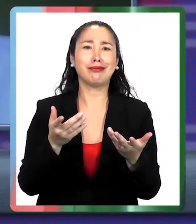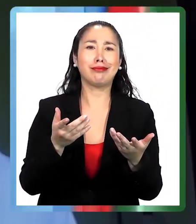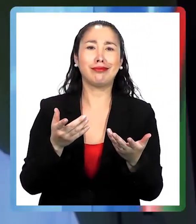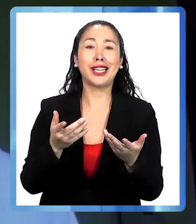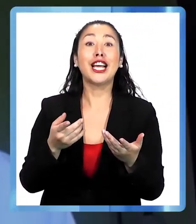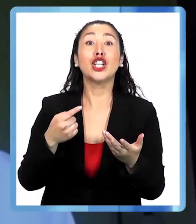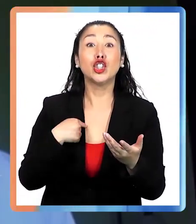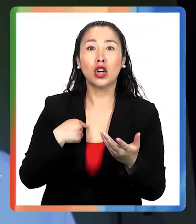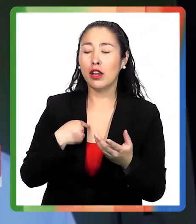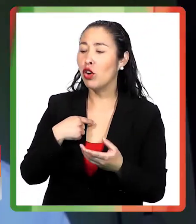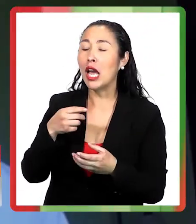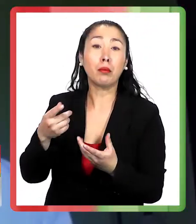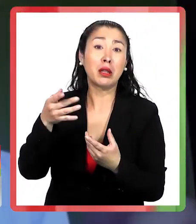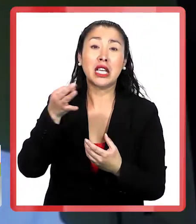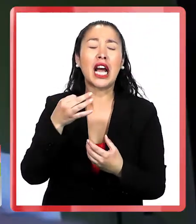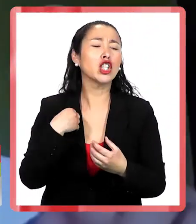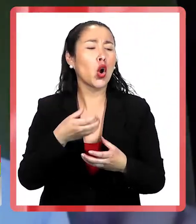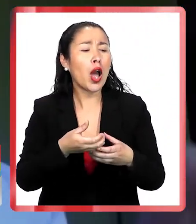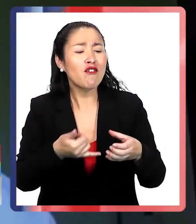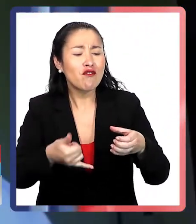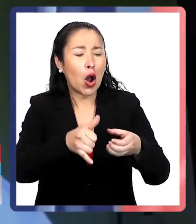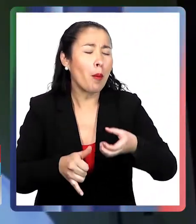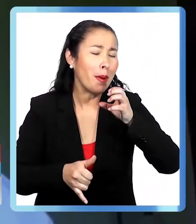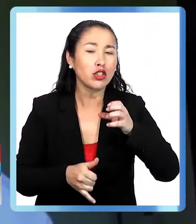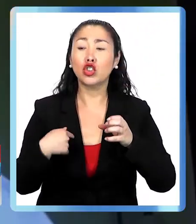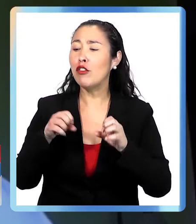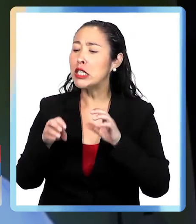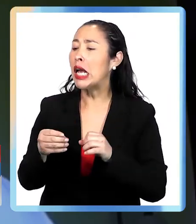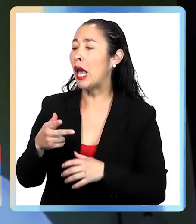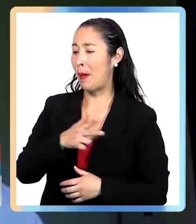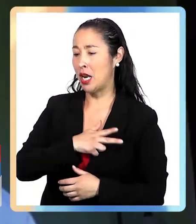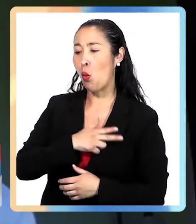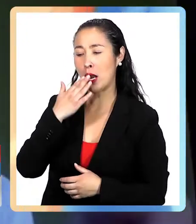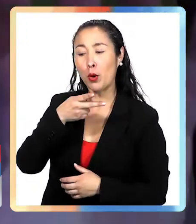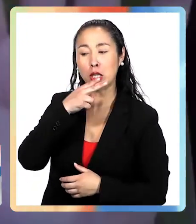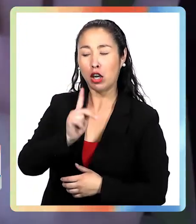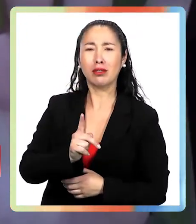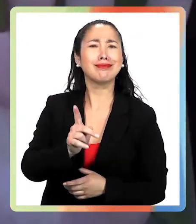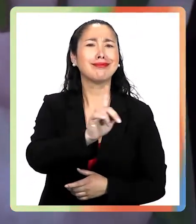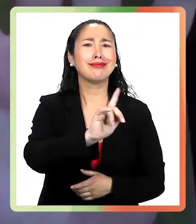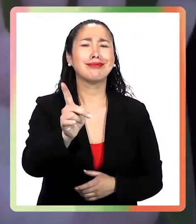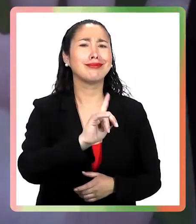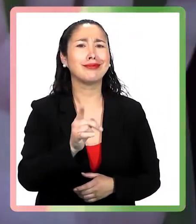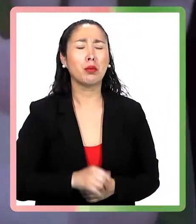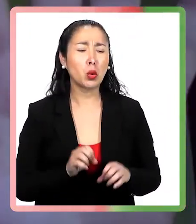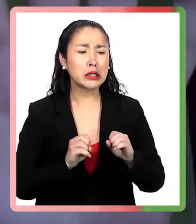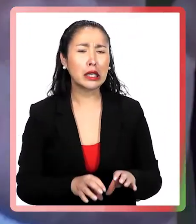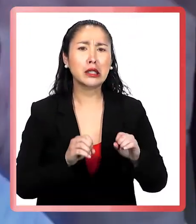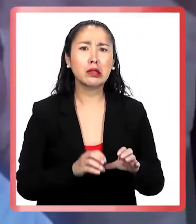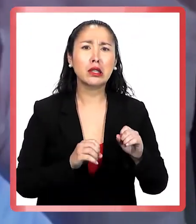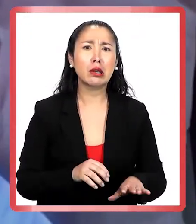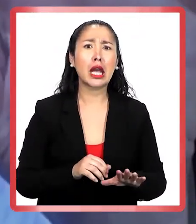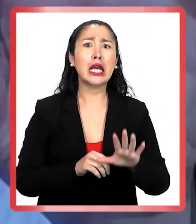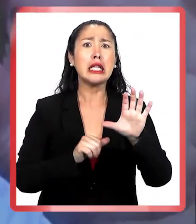a mis niños a que fumen de la buena. No. Craso de error. ¿Por qué? Porque uno de seis se hace adicto.